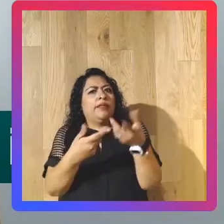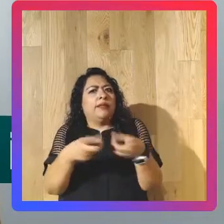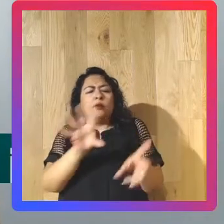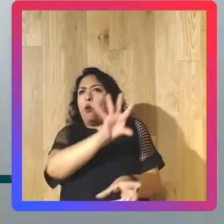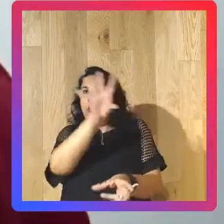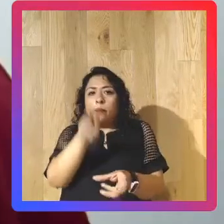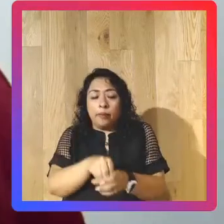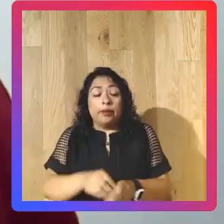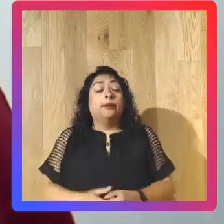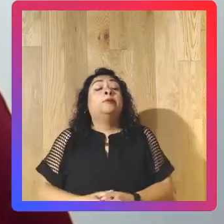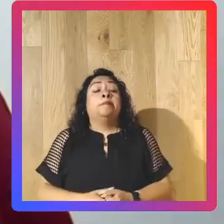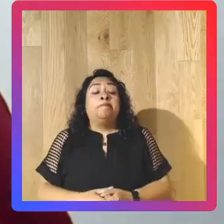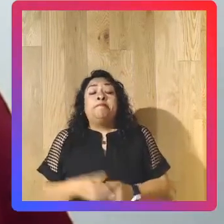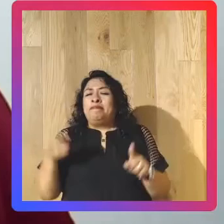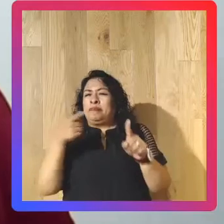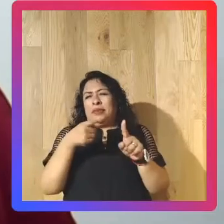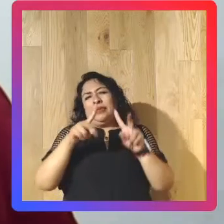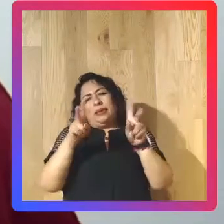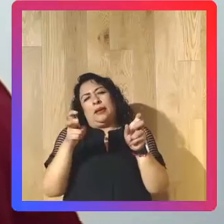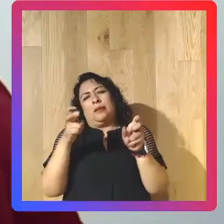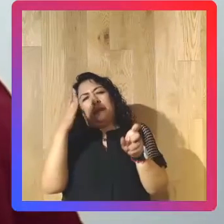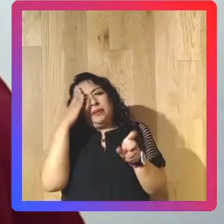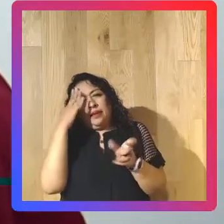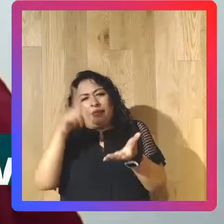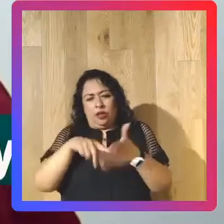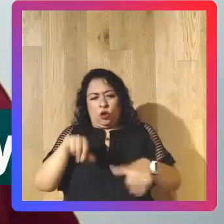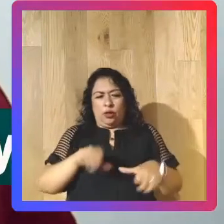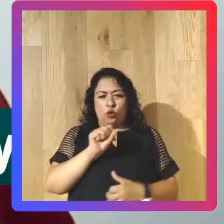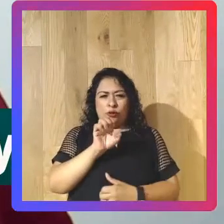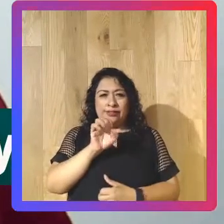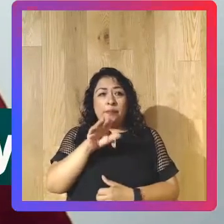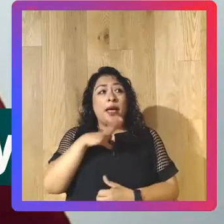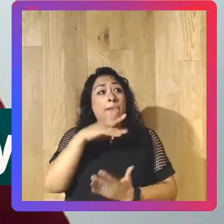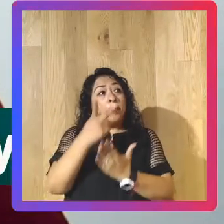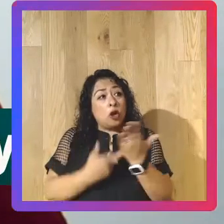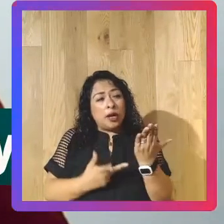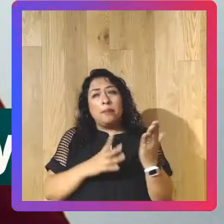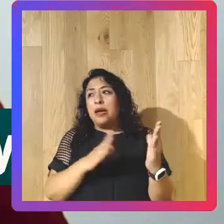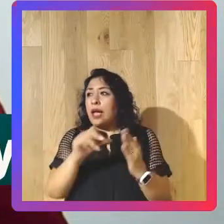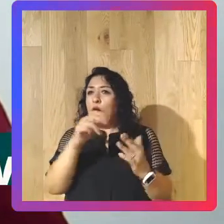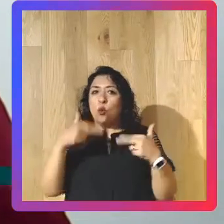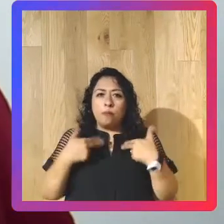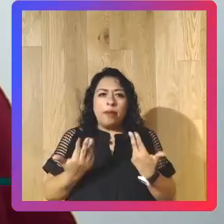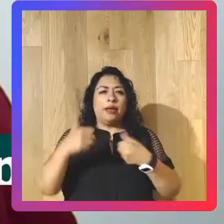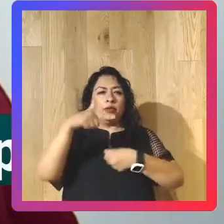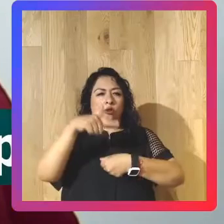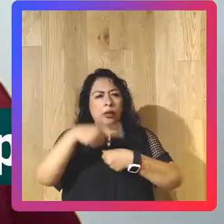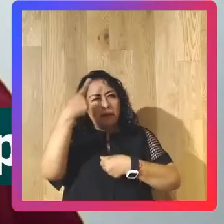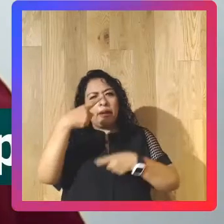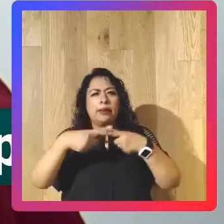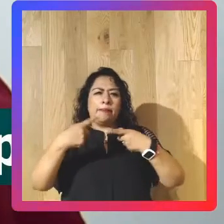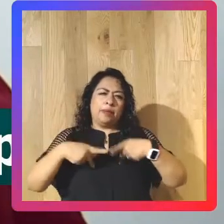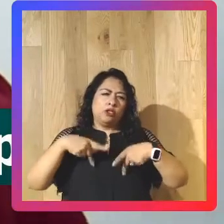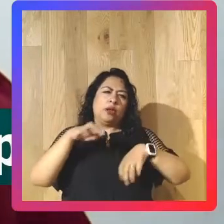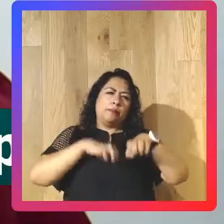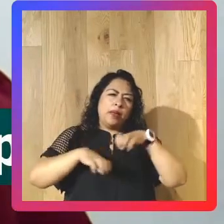integral. Como eje central de las actividades de USEM, contamos con programas de formación humana y social para empresarios